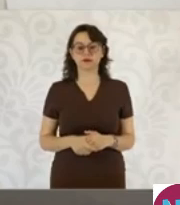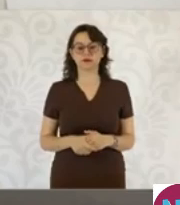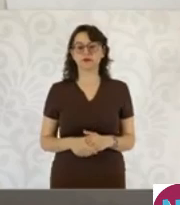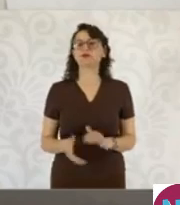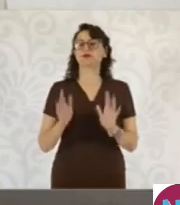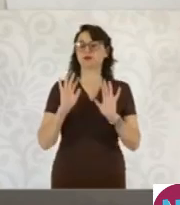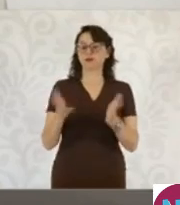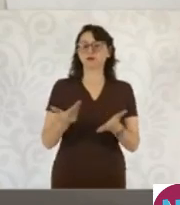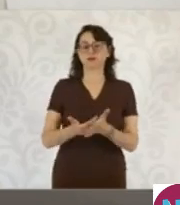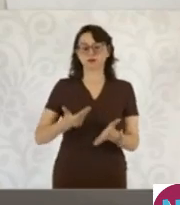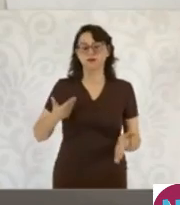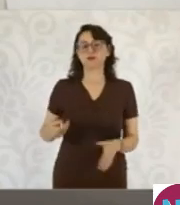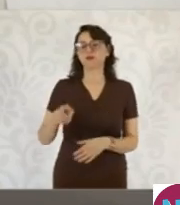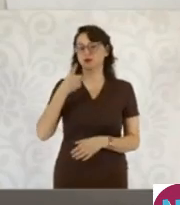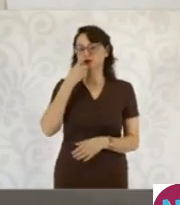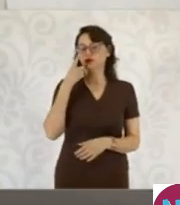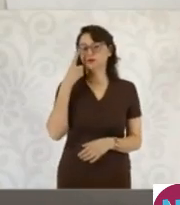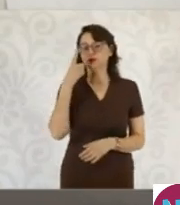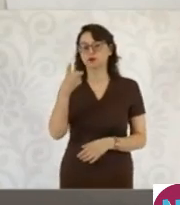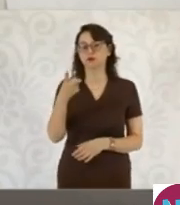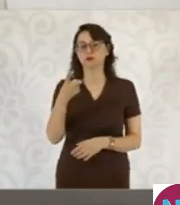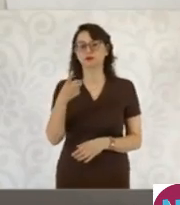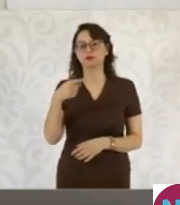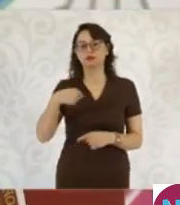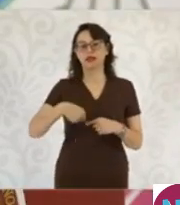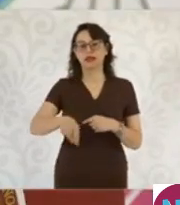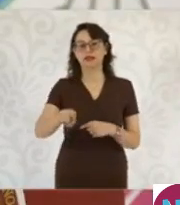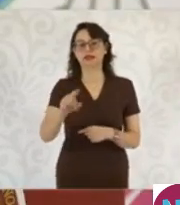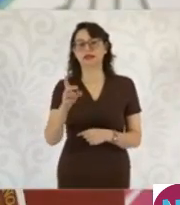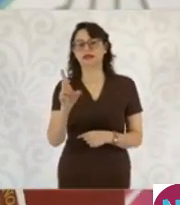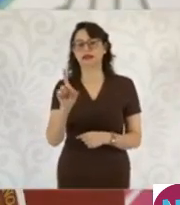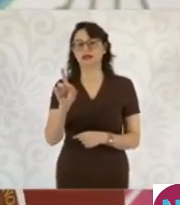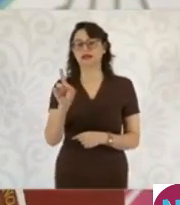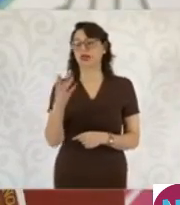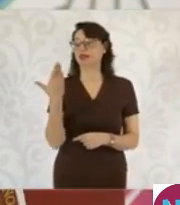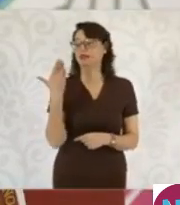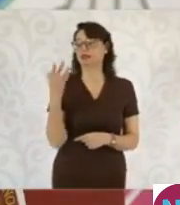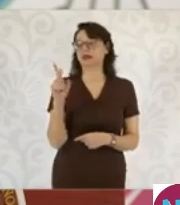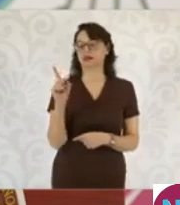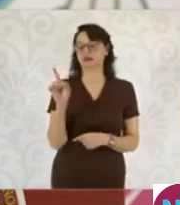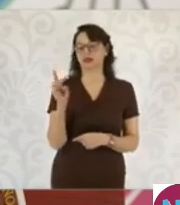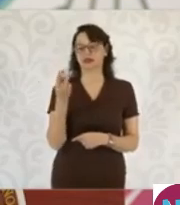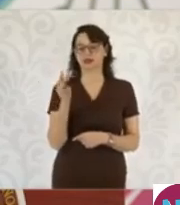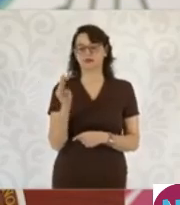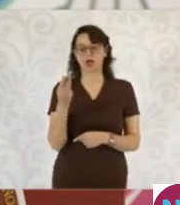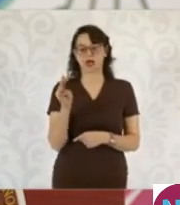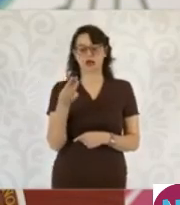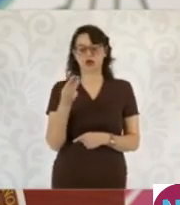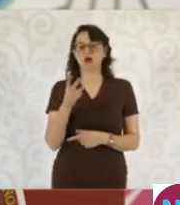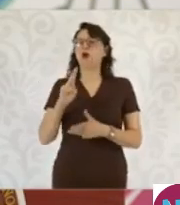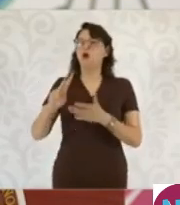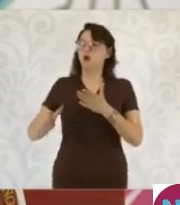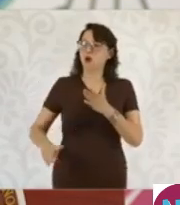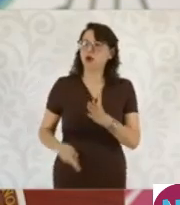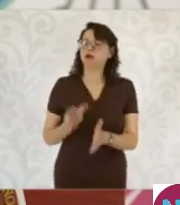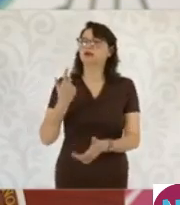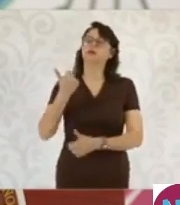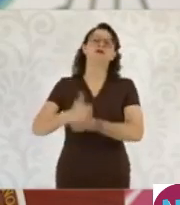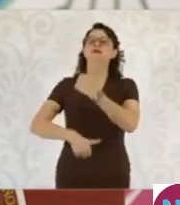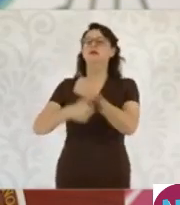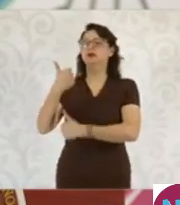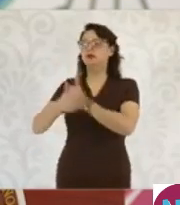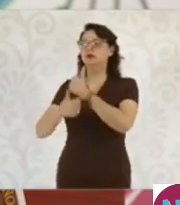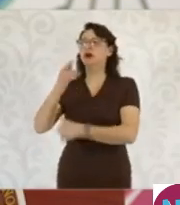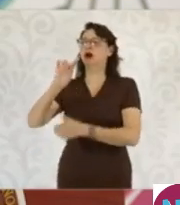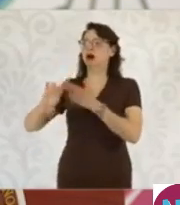habíamos dicho hace un par de semanas, que este 30 de mayo concluía el proceso final de volver a tener contratos de